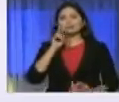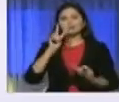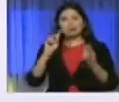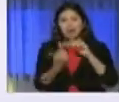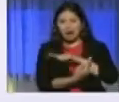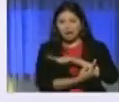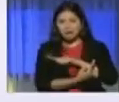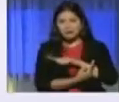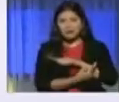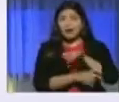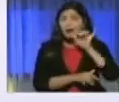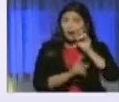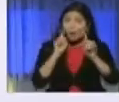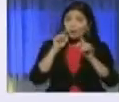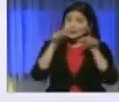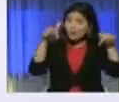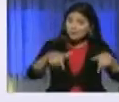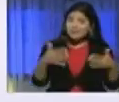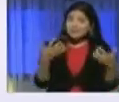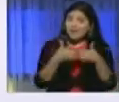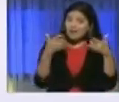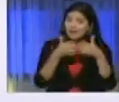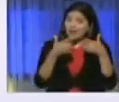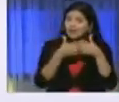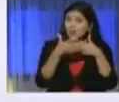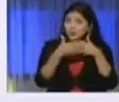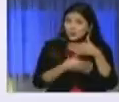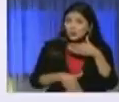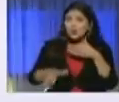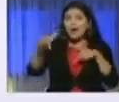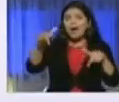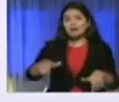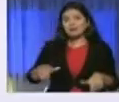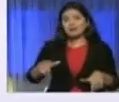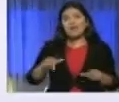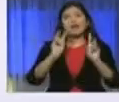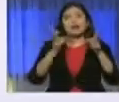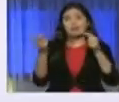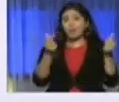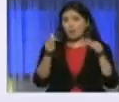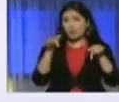Para hacer esta guerra extensa en el campo económico.